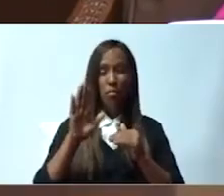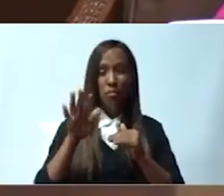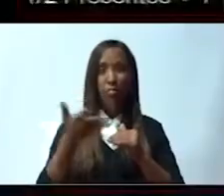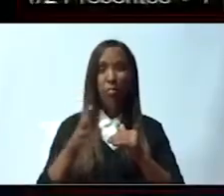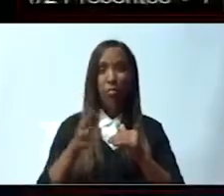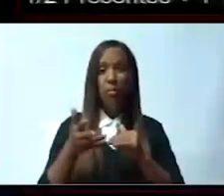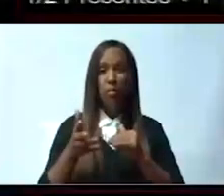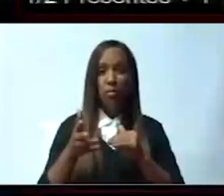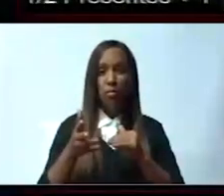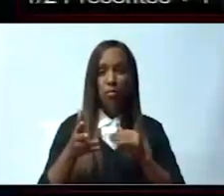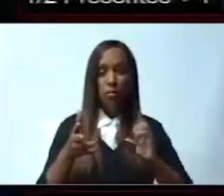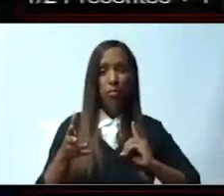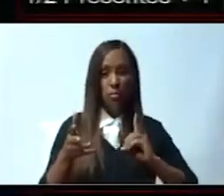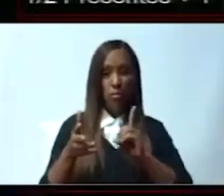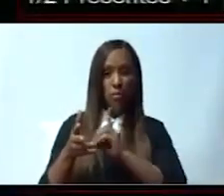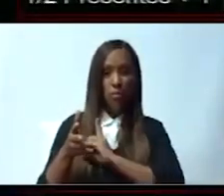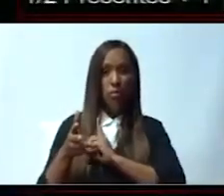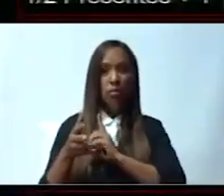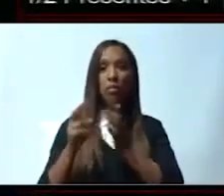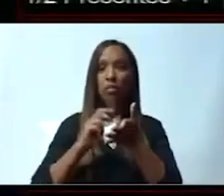no?